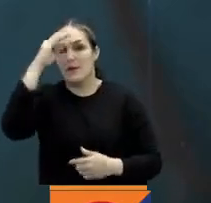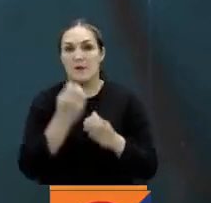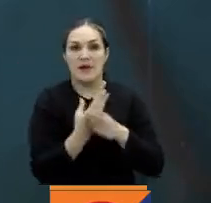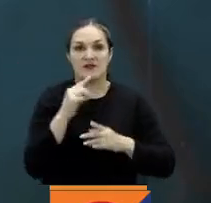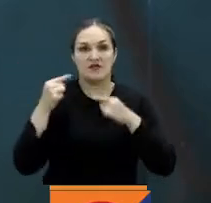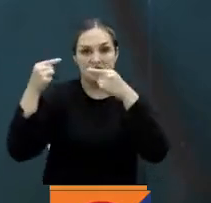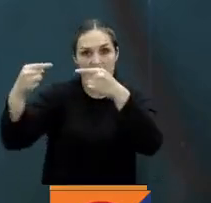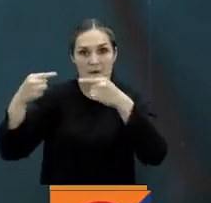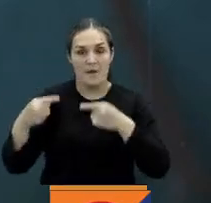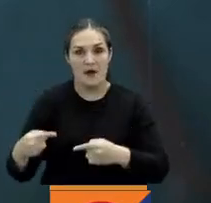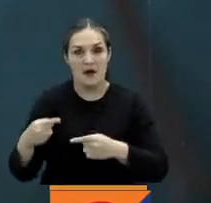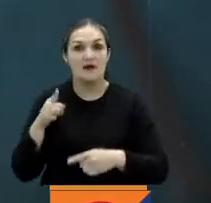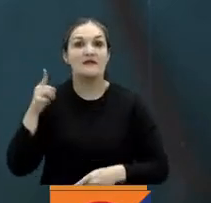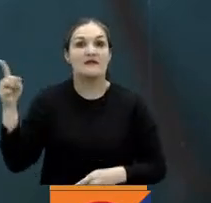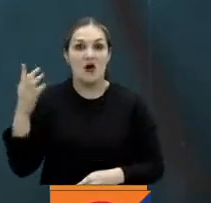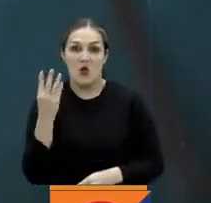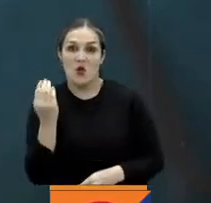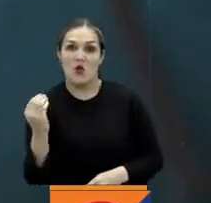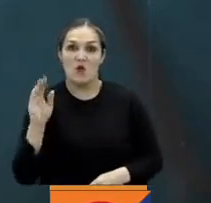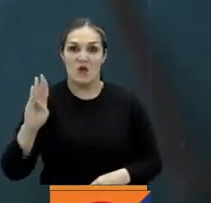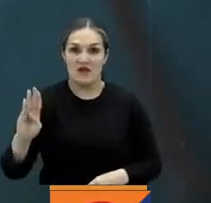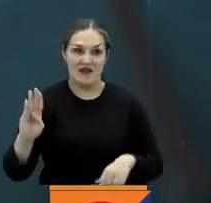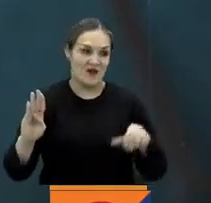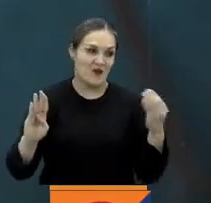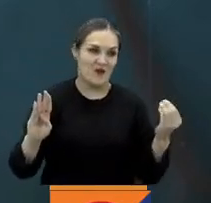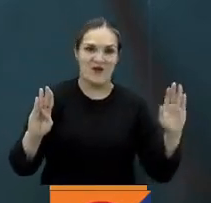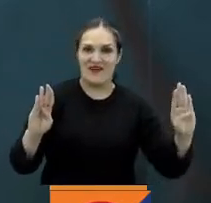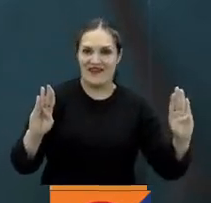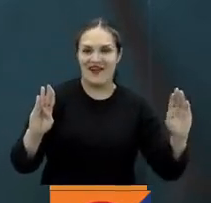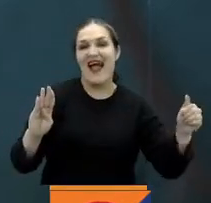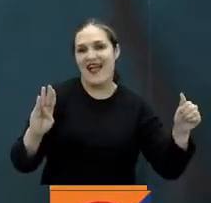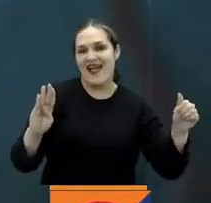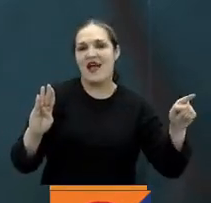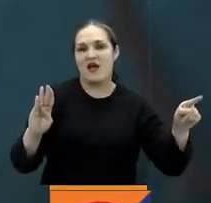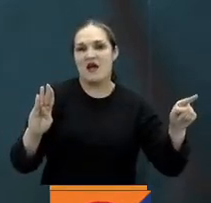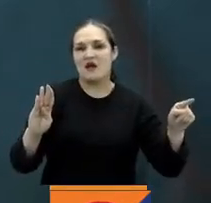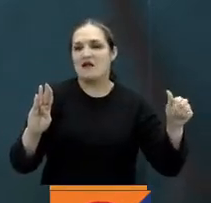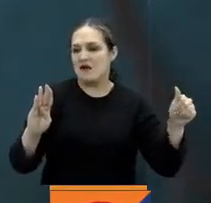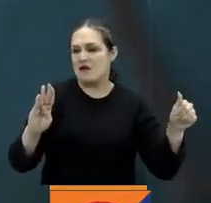encontrarán en este grupo B por los cuadrangulares en la primera fecha.